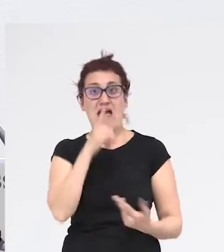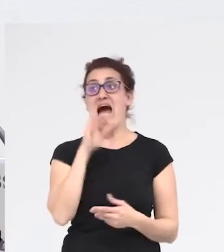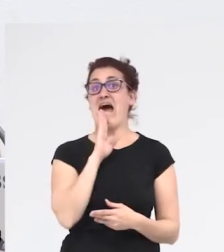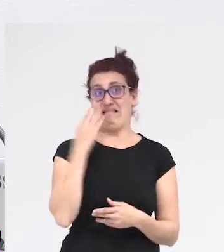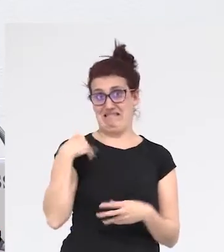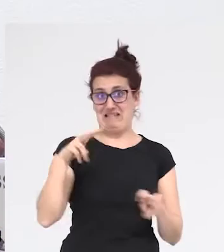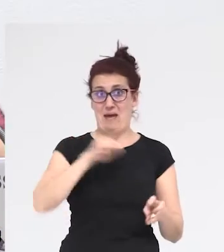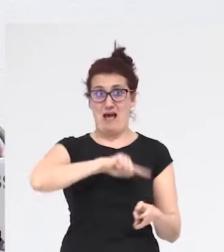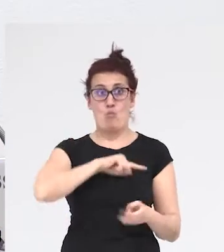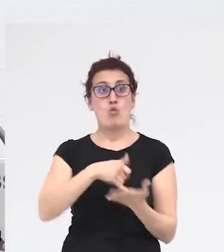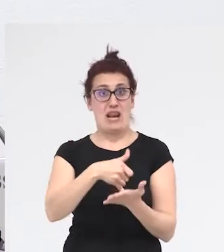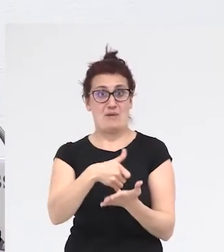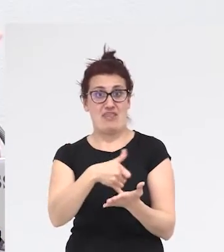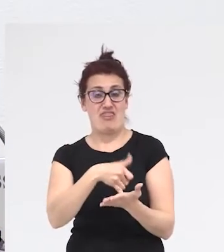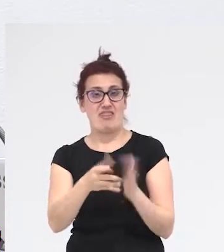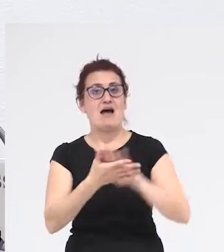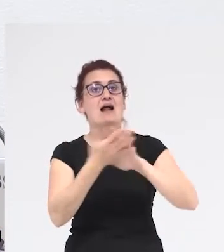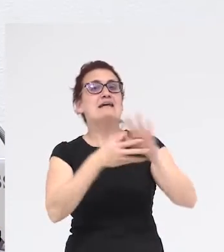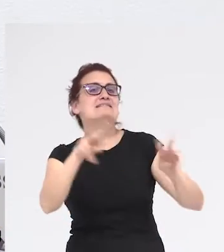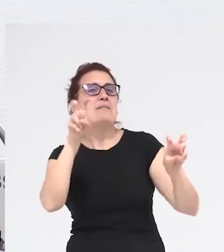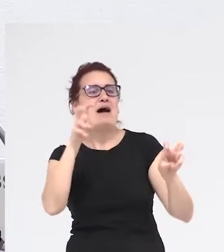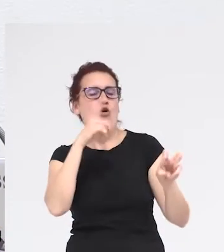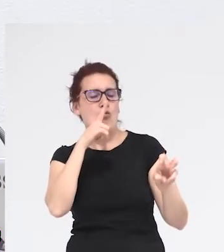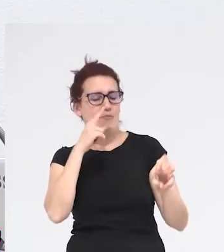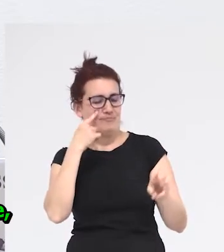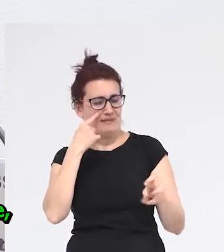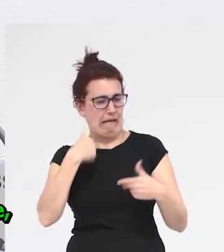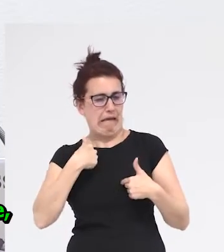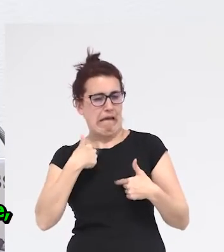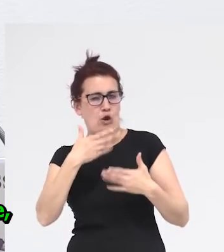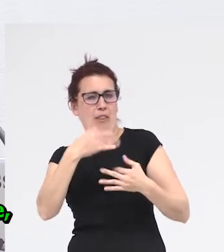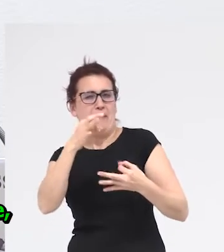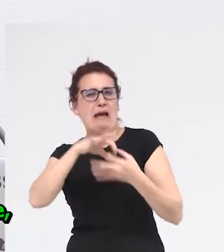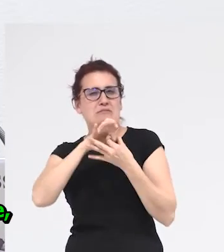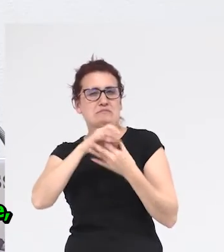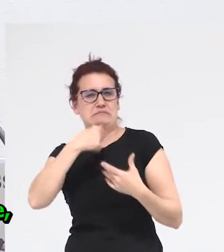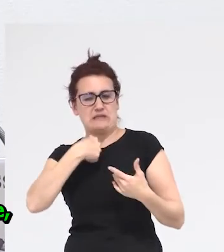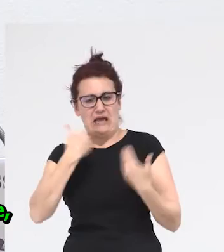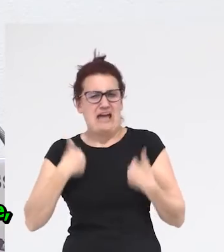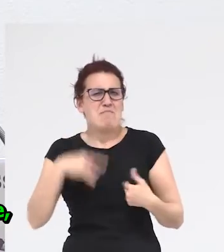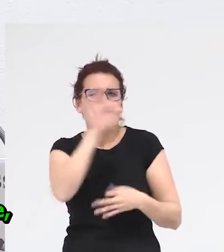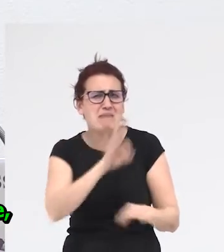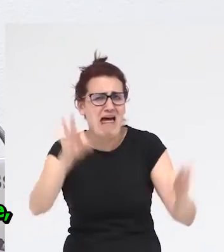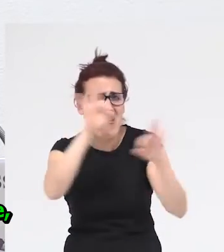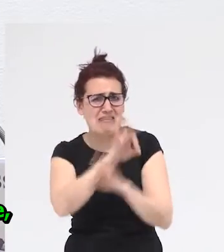algo que es inherente casi a nuestra propia existencia, ¿no? O sea, que nadie es autosuficiente,